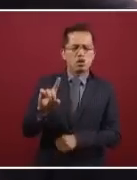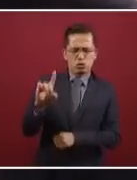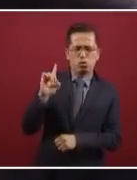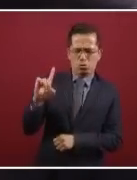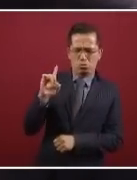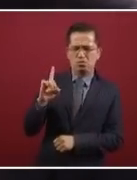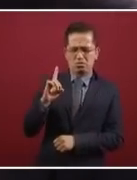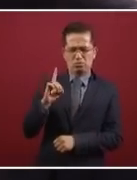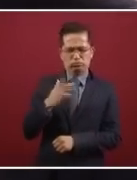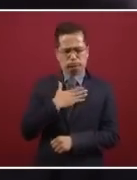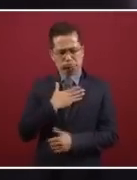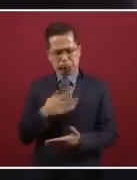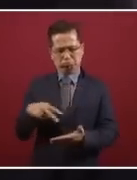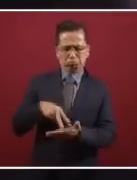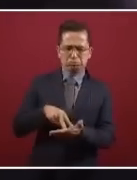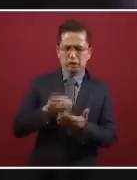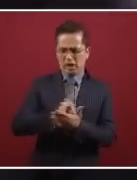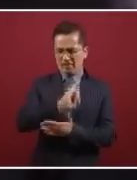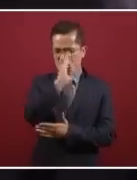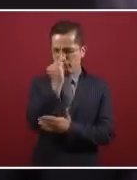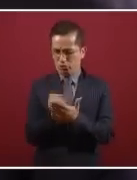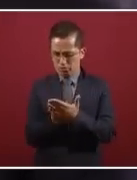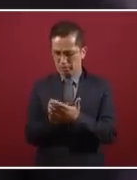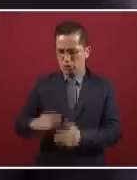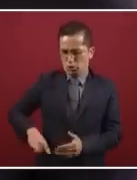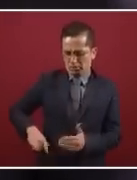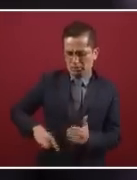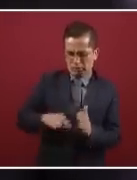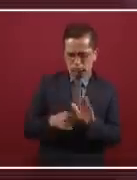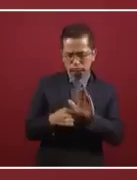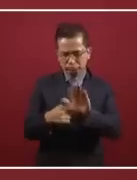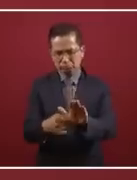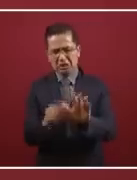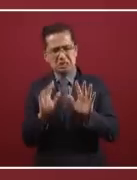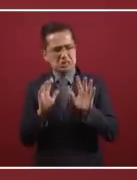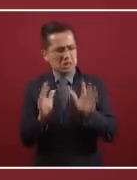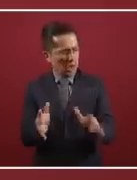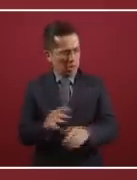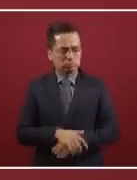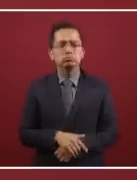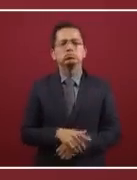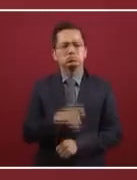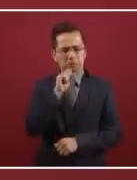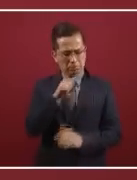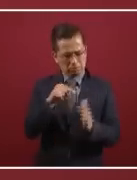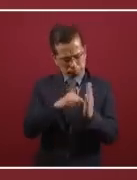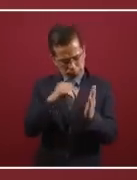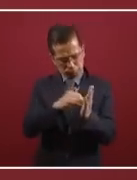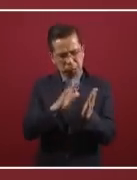pasado, ya dimos a conocer sobre este apoyo al pueblo de México.